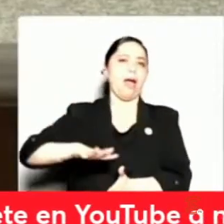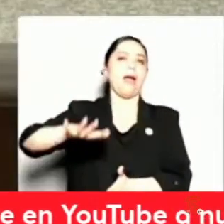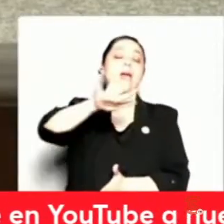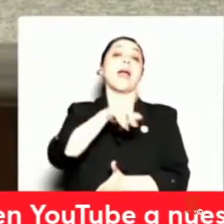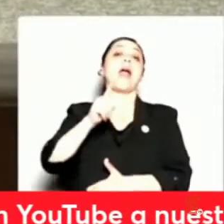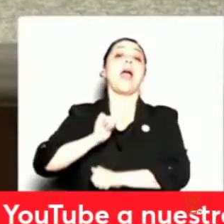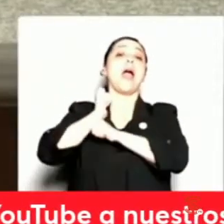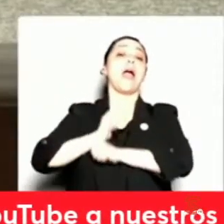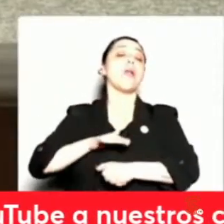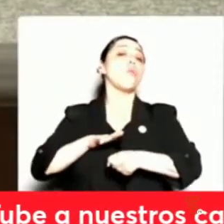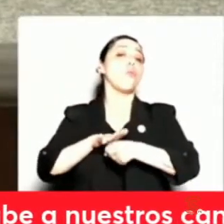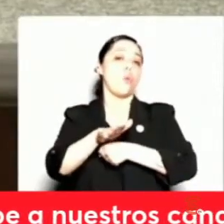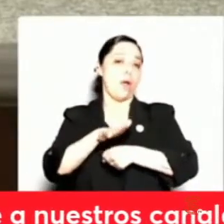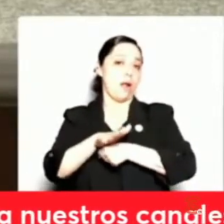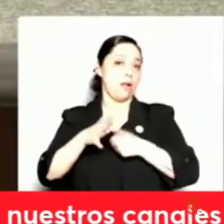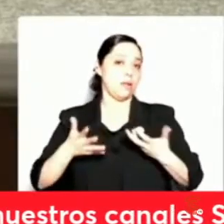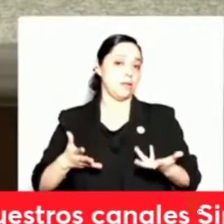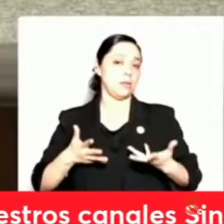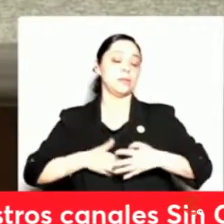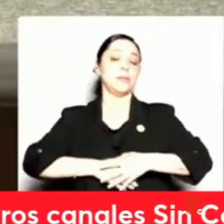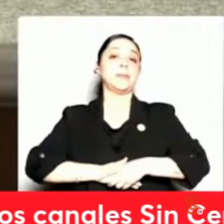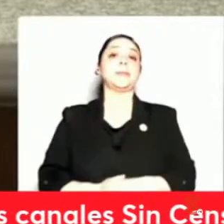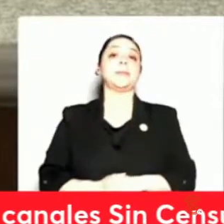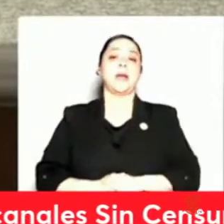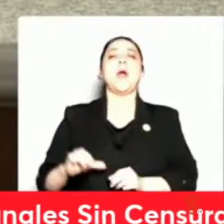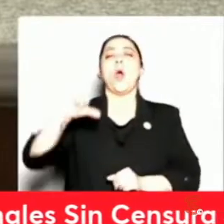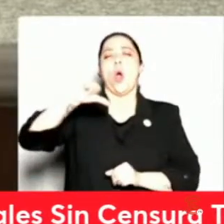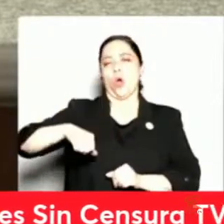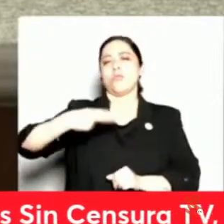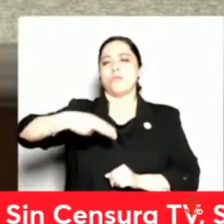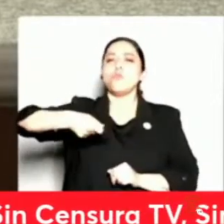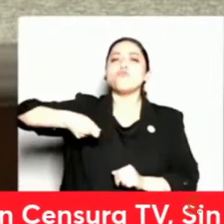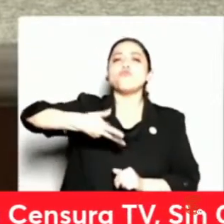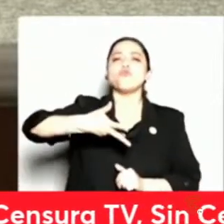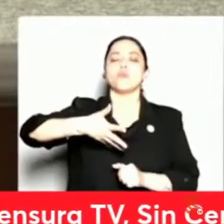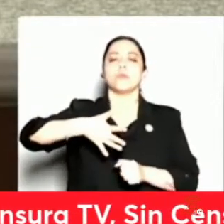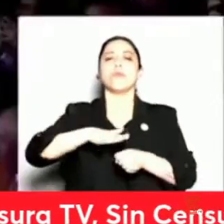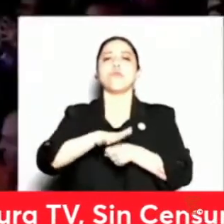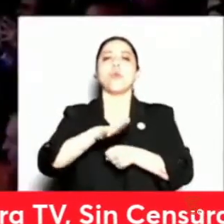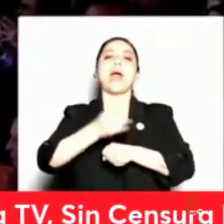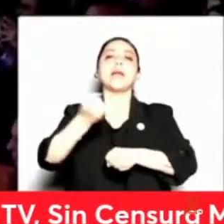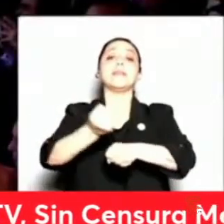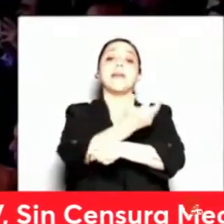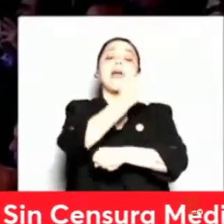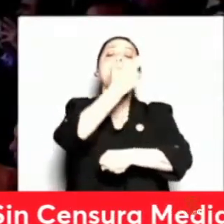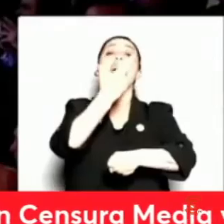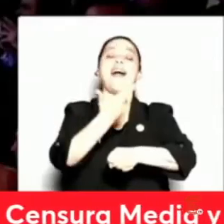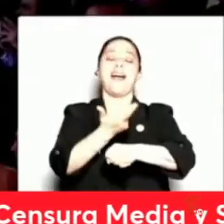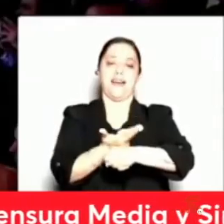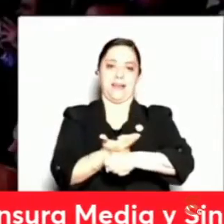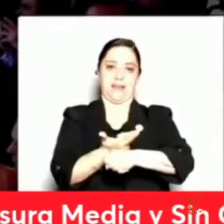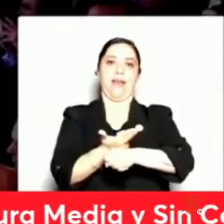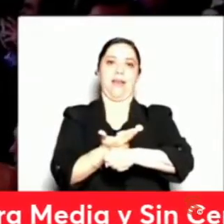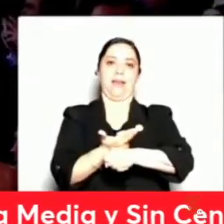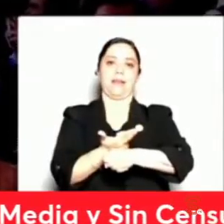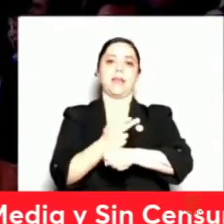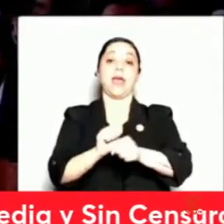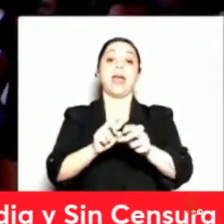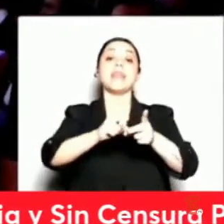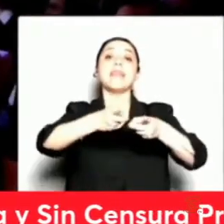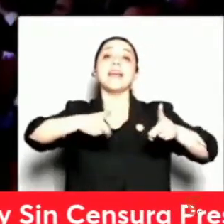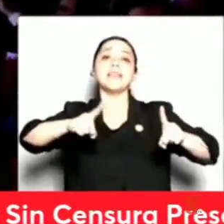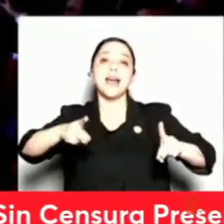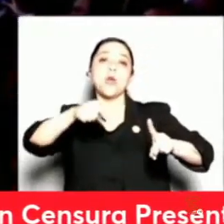a cargo de lo que hoy se llama la Secretaría de Desarrollo